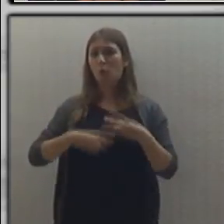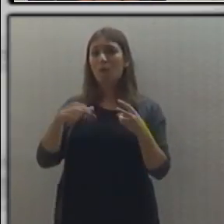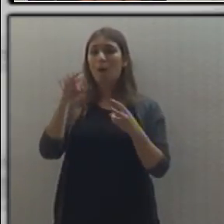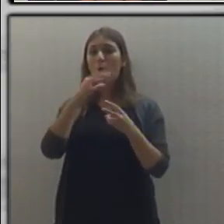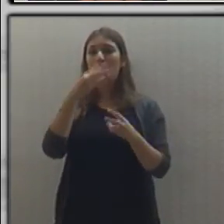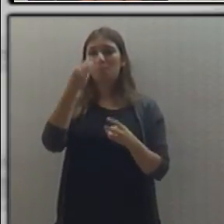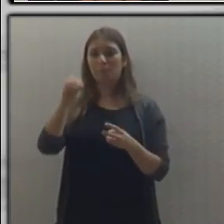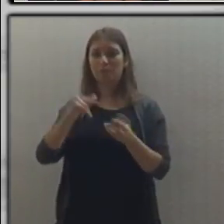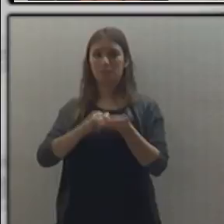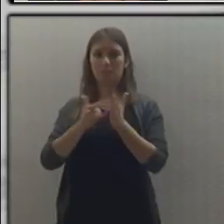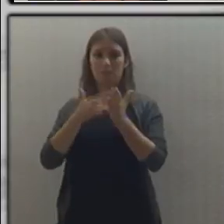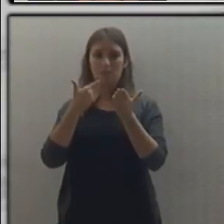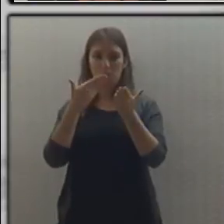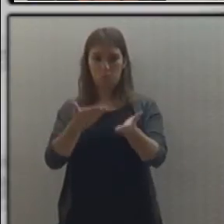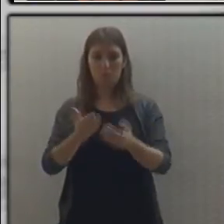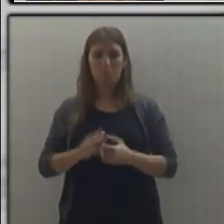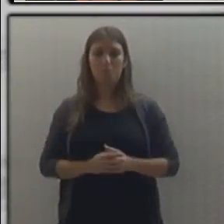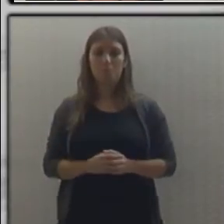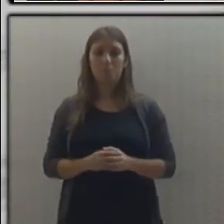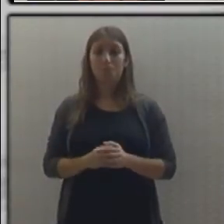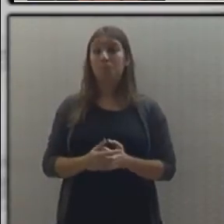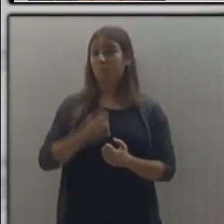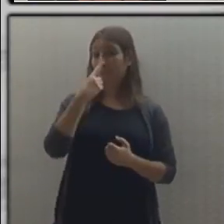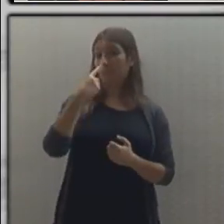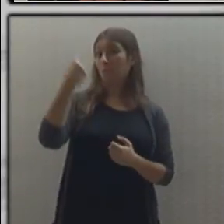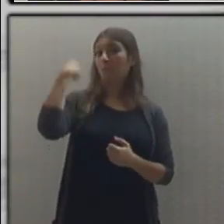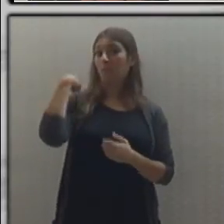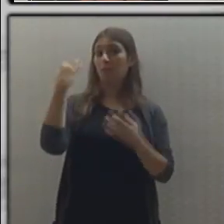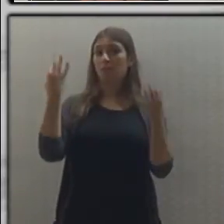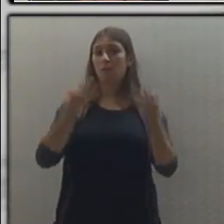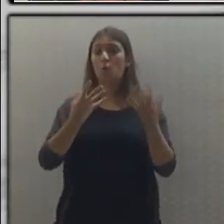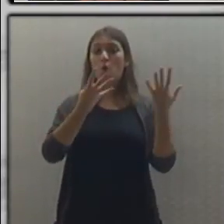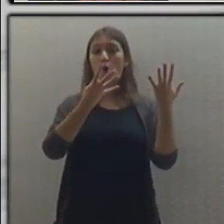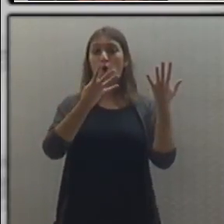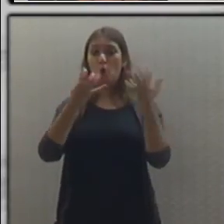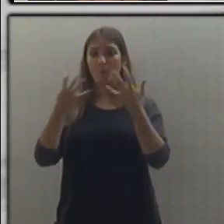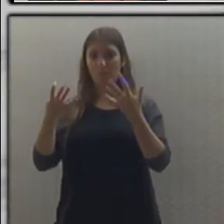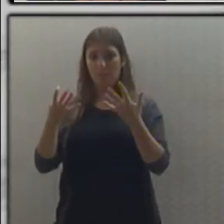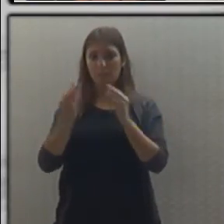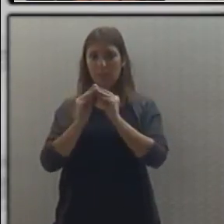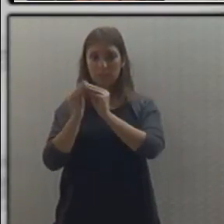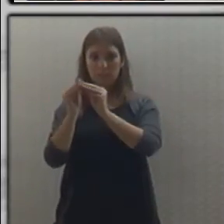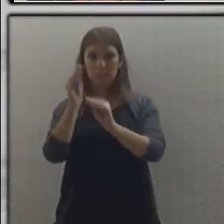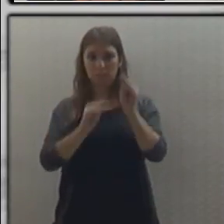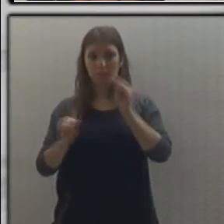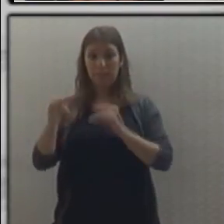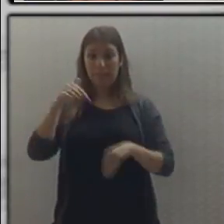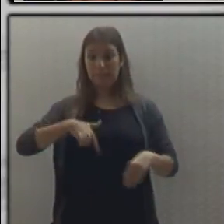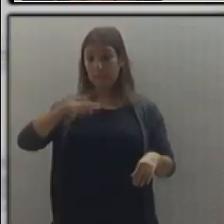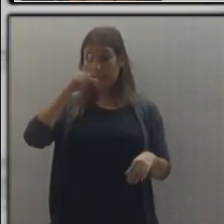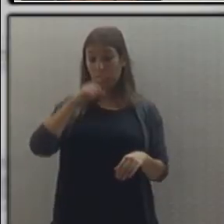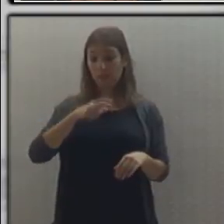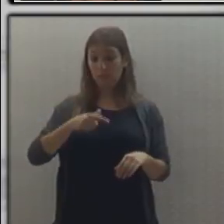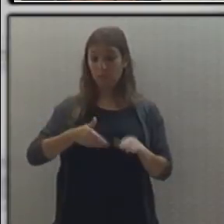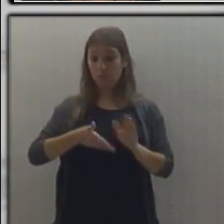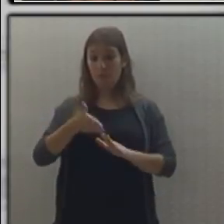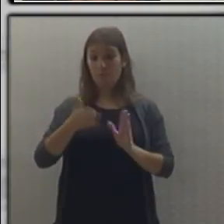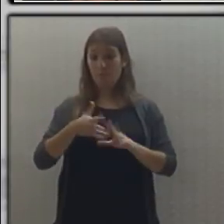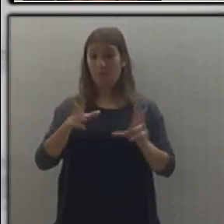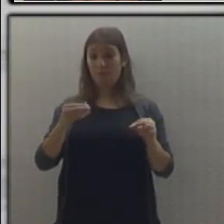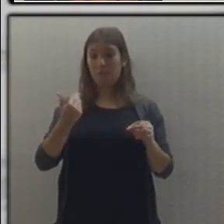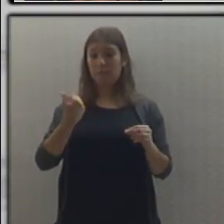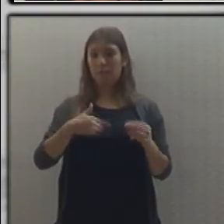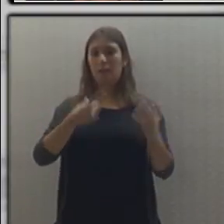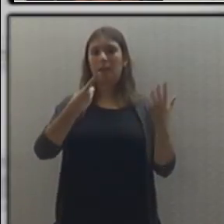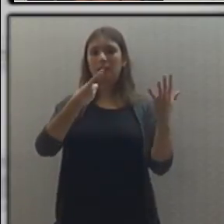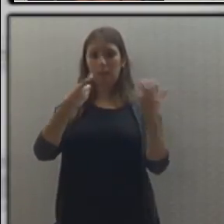ayudas técnicas. El año pasado se realizaron 900 intervenciones y este año estamos acabando el programa con